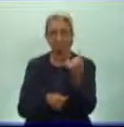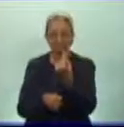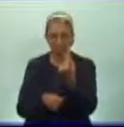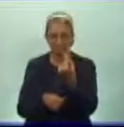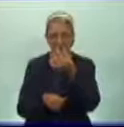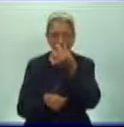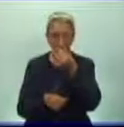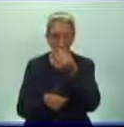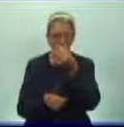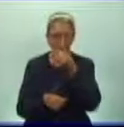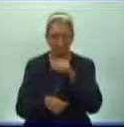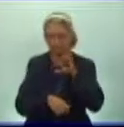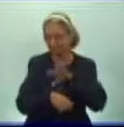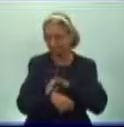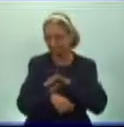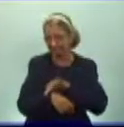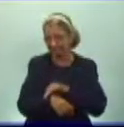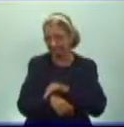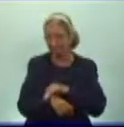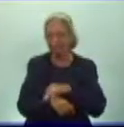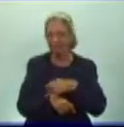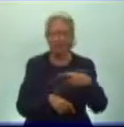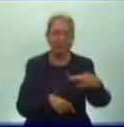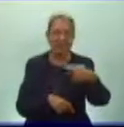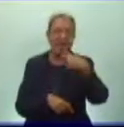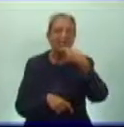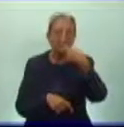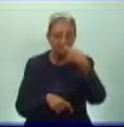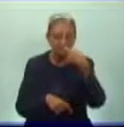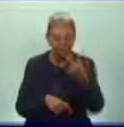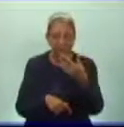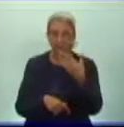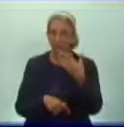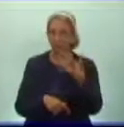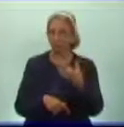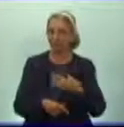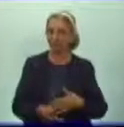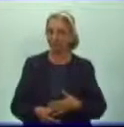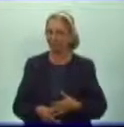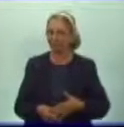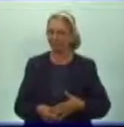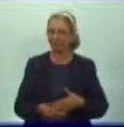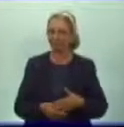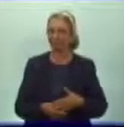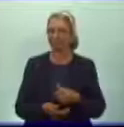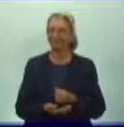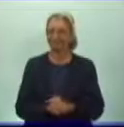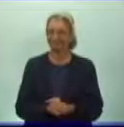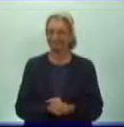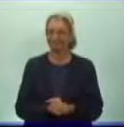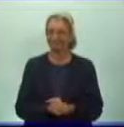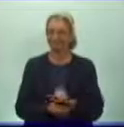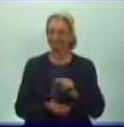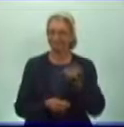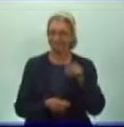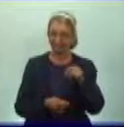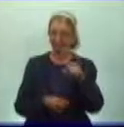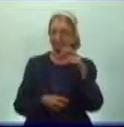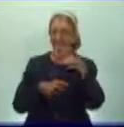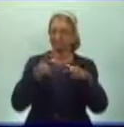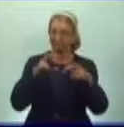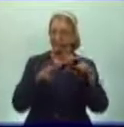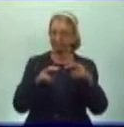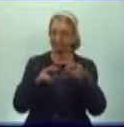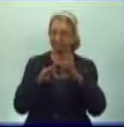enfermos, recuerden que nuestras mamás, cuando tenemos catarro, nos dan la miel también para tomarla. Entonces, van a investigar con